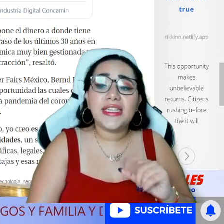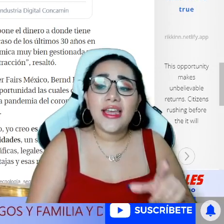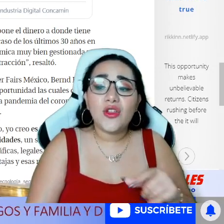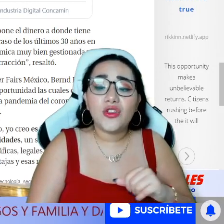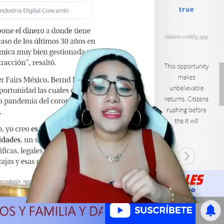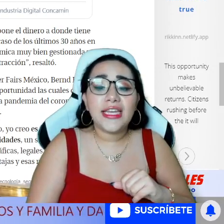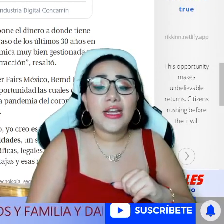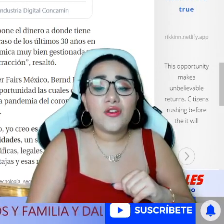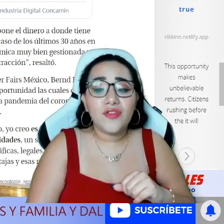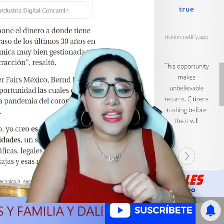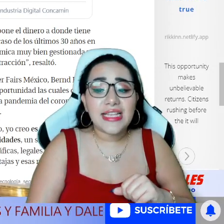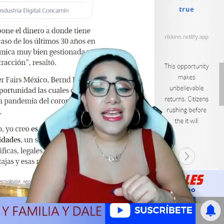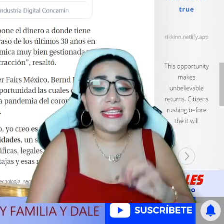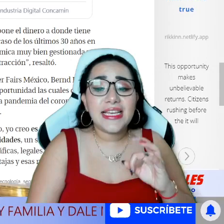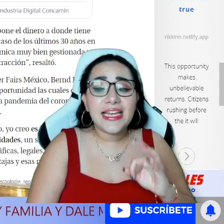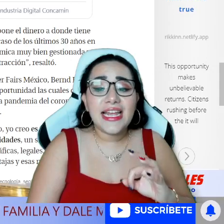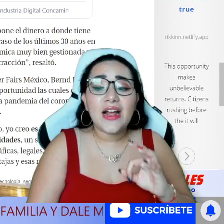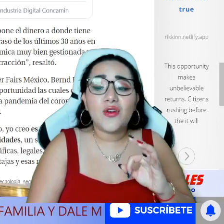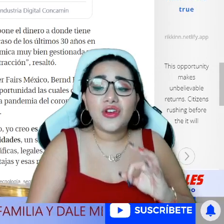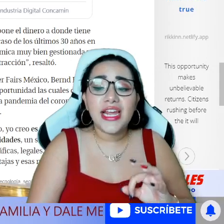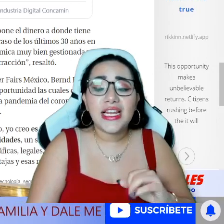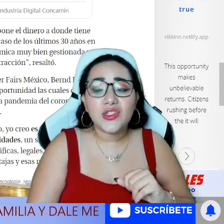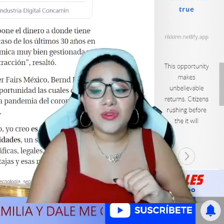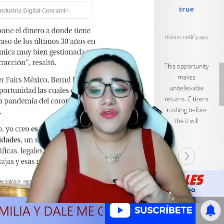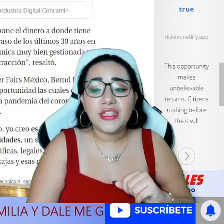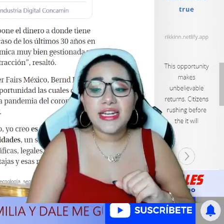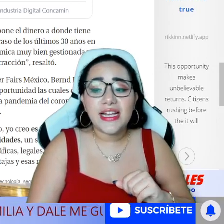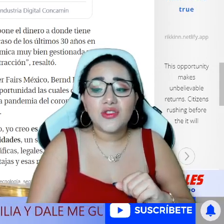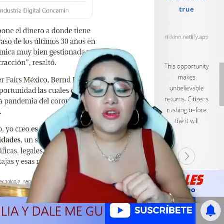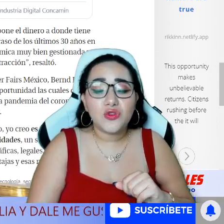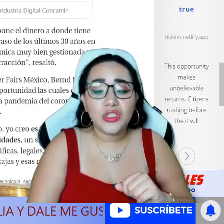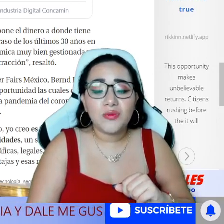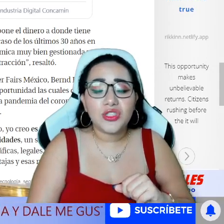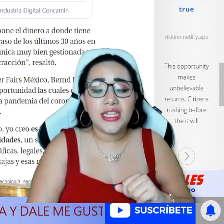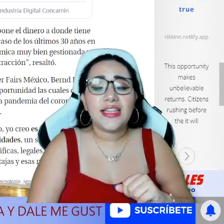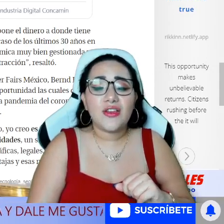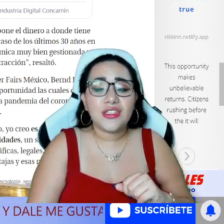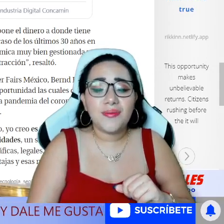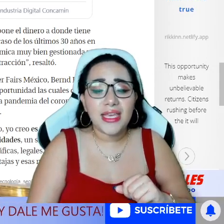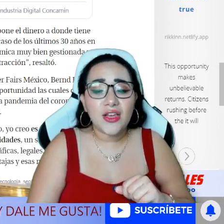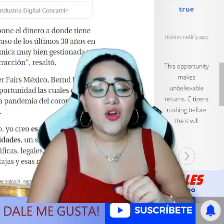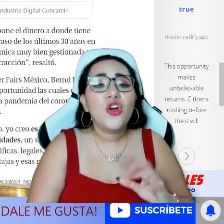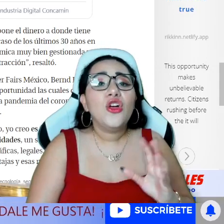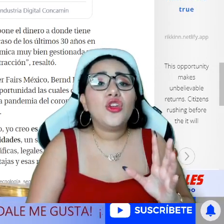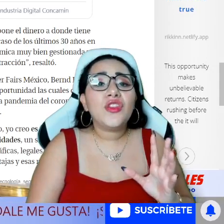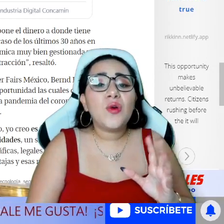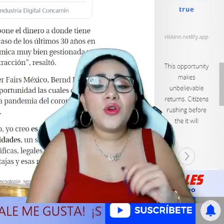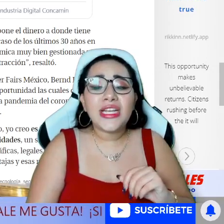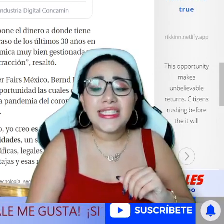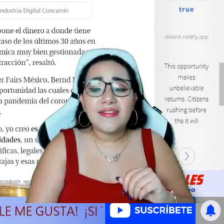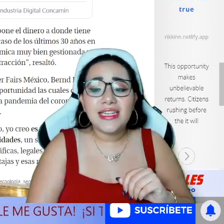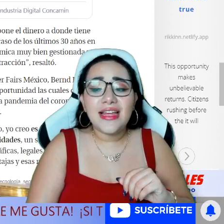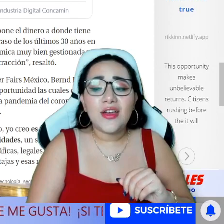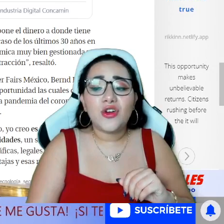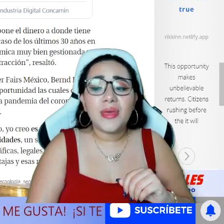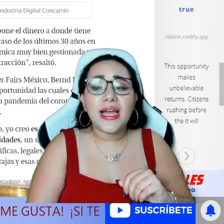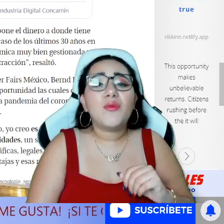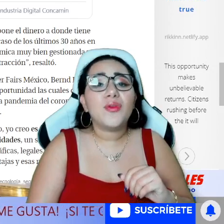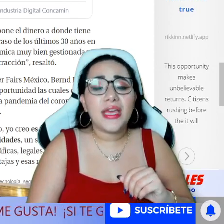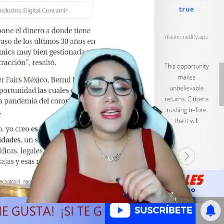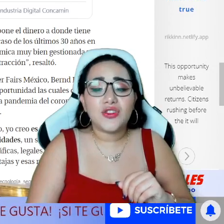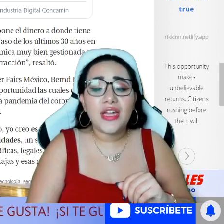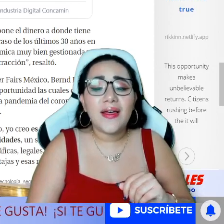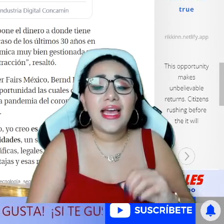uno pone el dinero donde tiene confianza y se crea con reglas como si fuese el caso de los últimos 30 años en méxico donde hubo una estabilidad económica